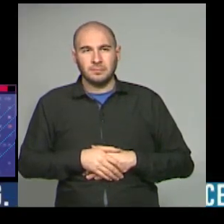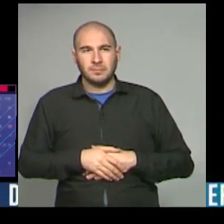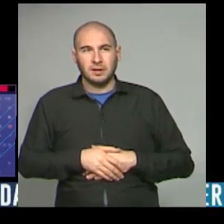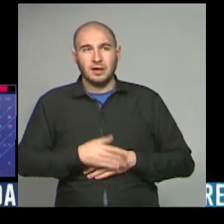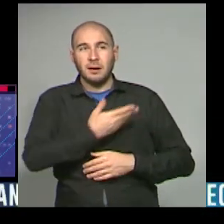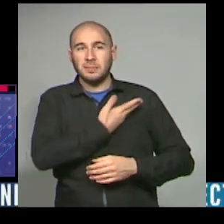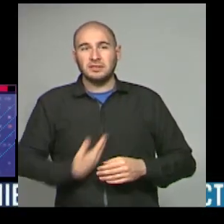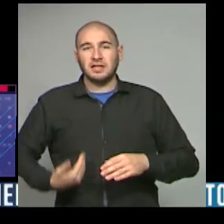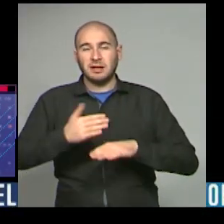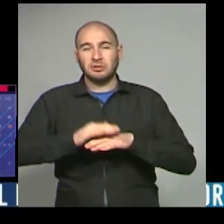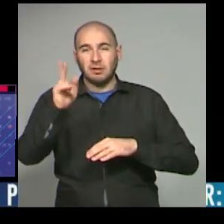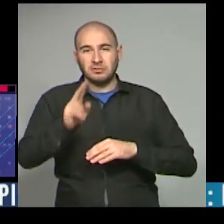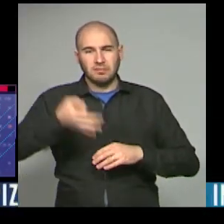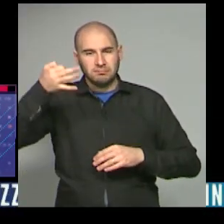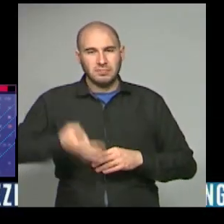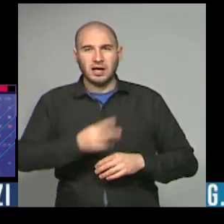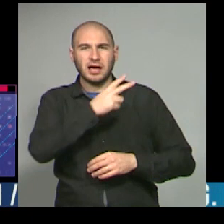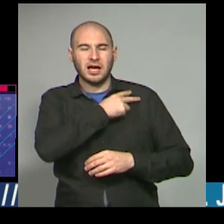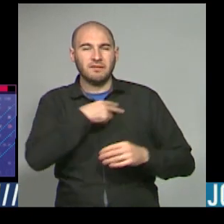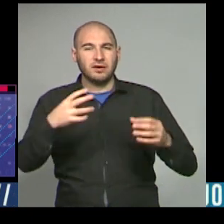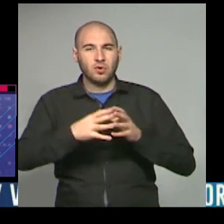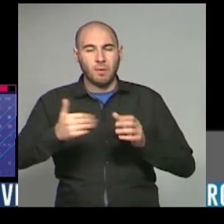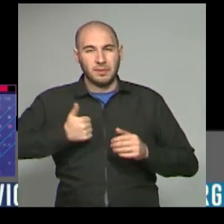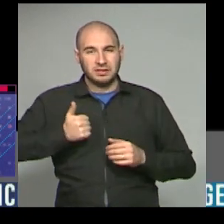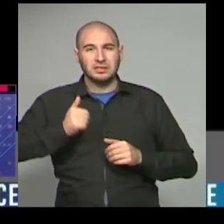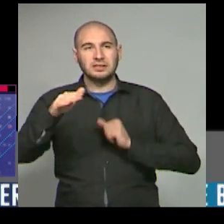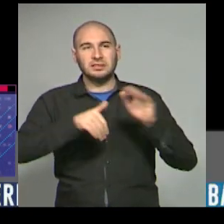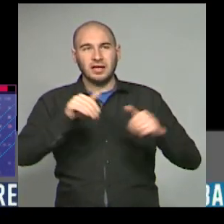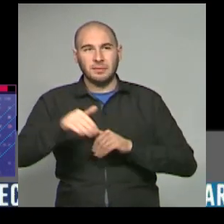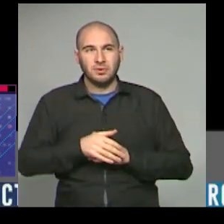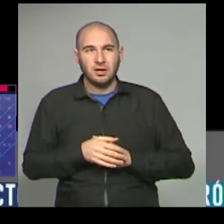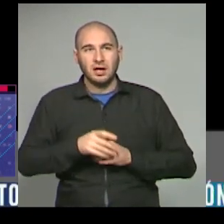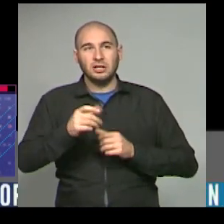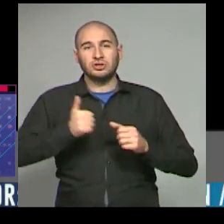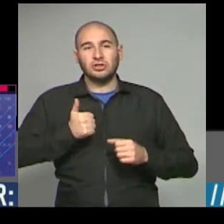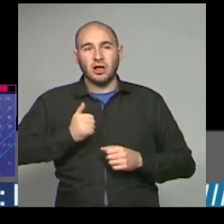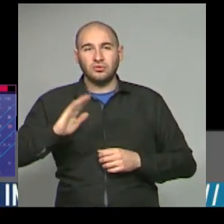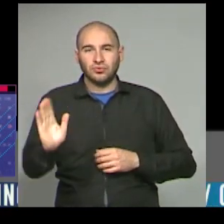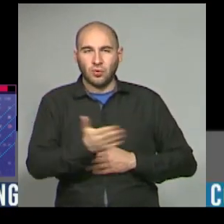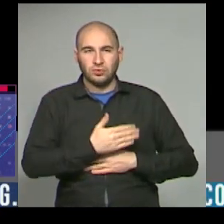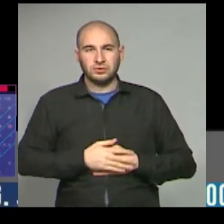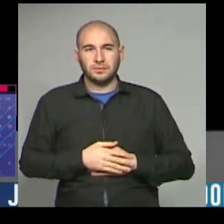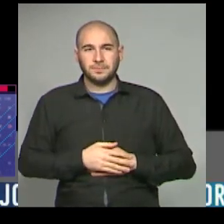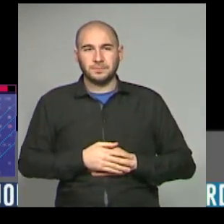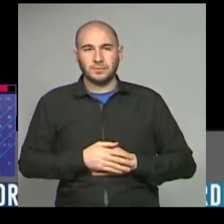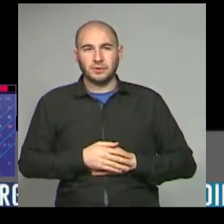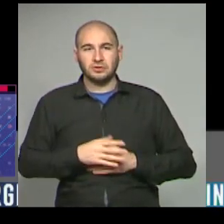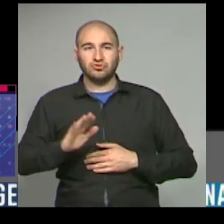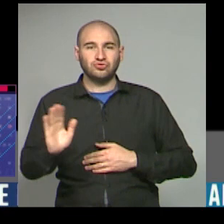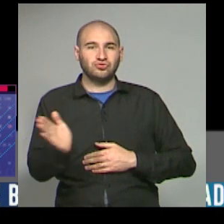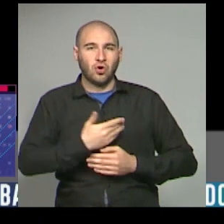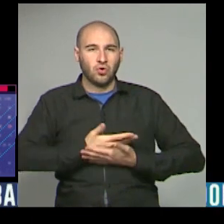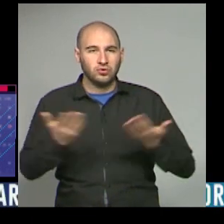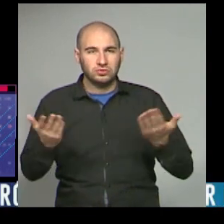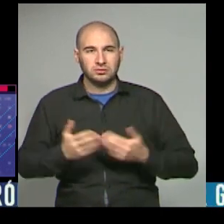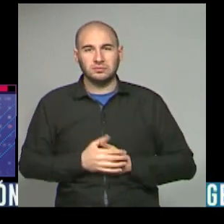Presidente encargado de Venezuela, legítimo comandante en jefe de las Fuerzas Armadas, convoco a todos los soldados, a todos y a